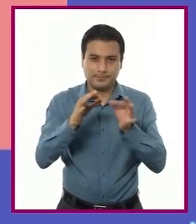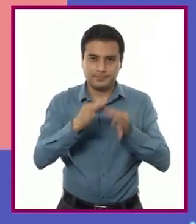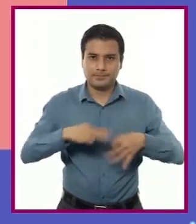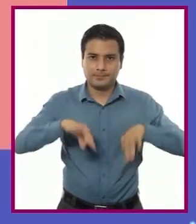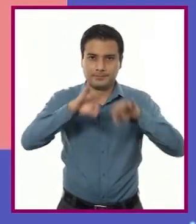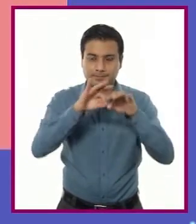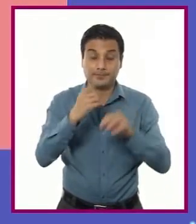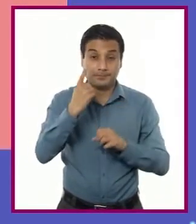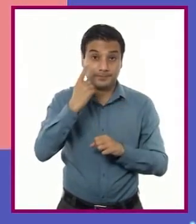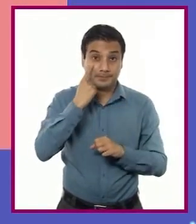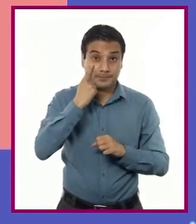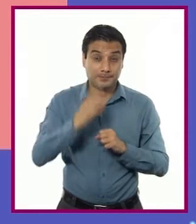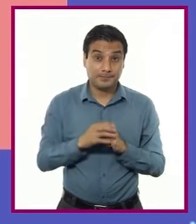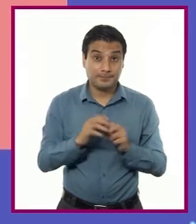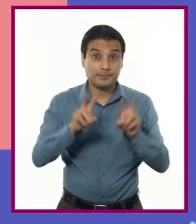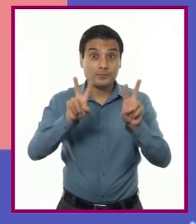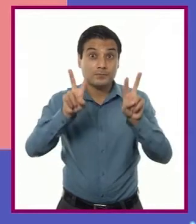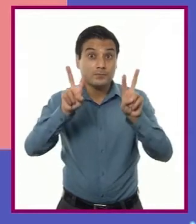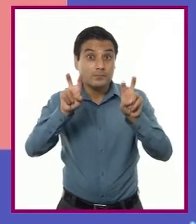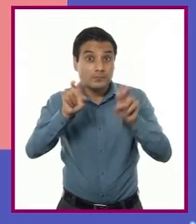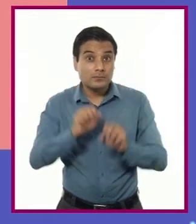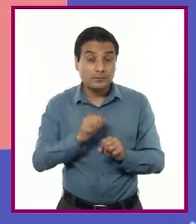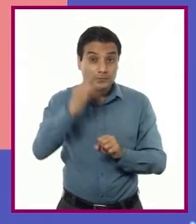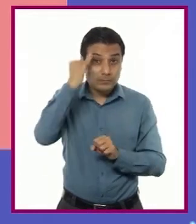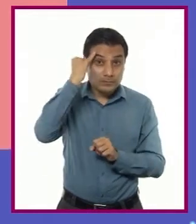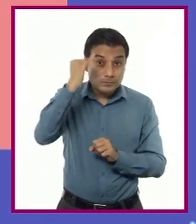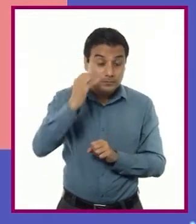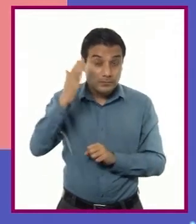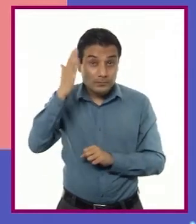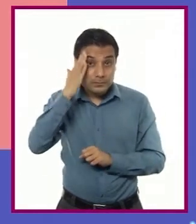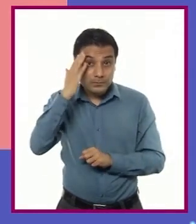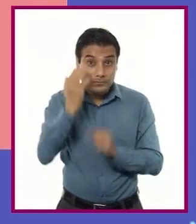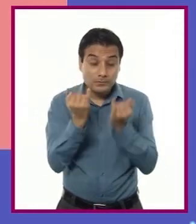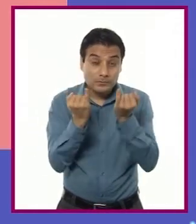cuenta que no es lo mismo el tema que una idea principal.